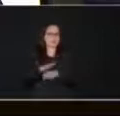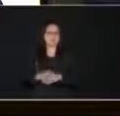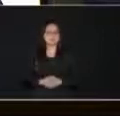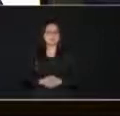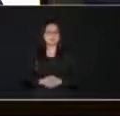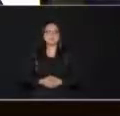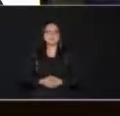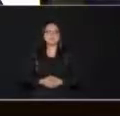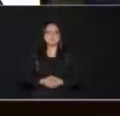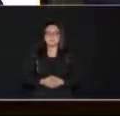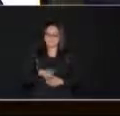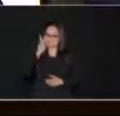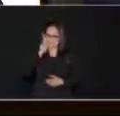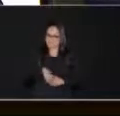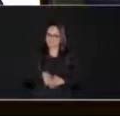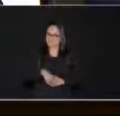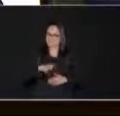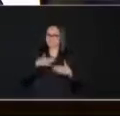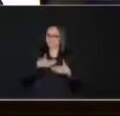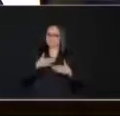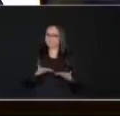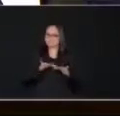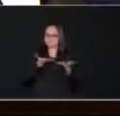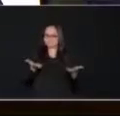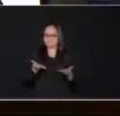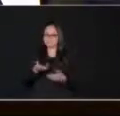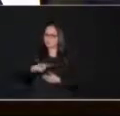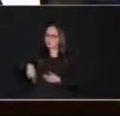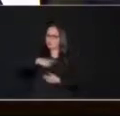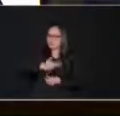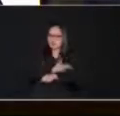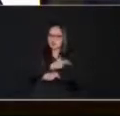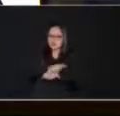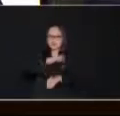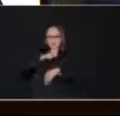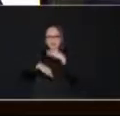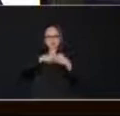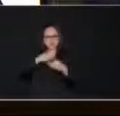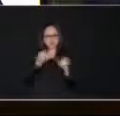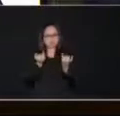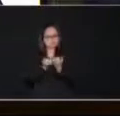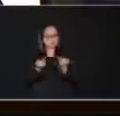el compromiso inicial de él, y vayámonos muy para atrás, no puso